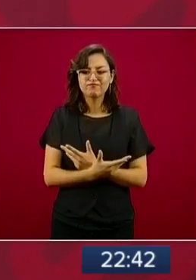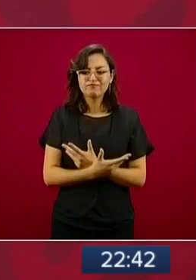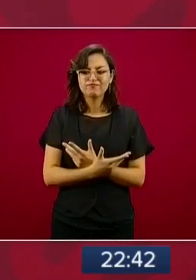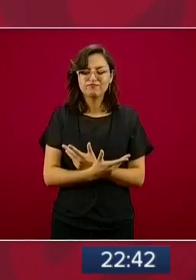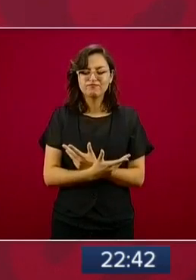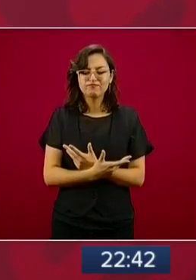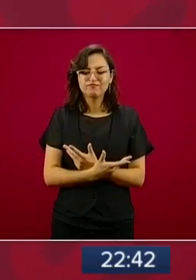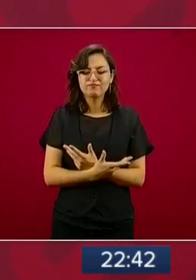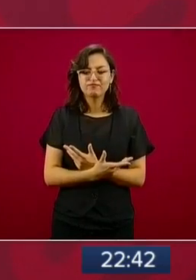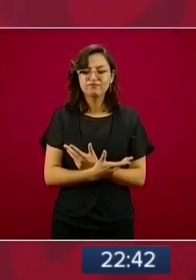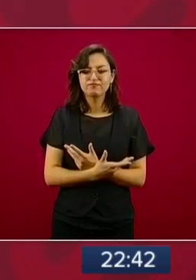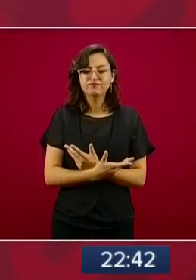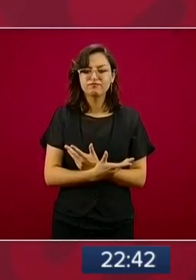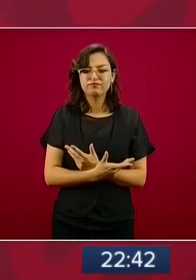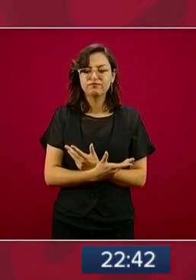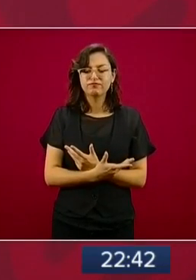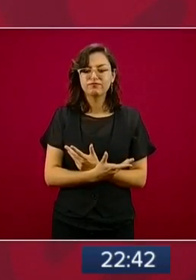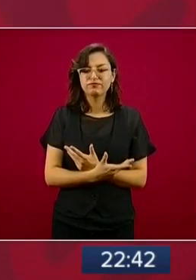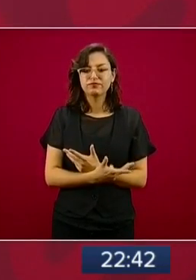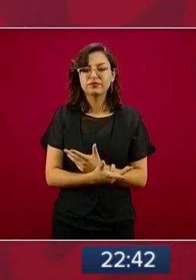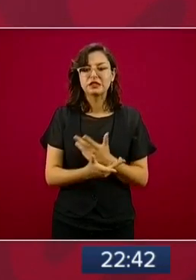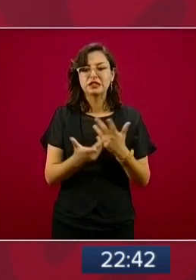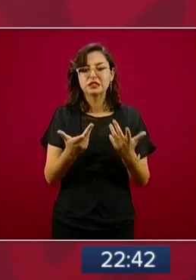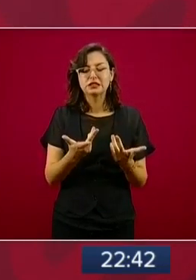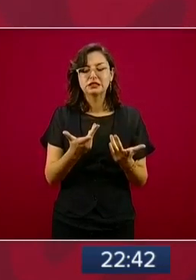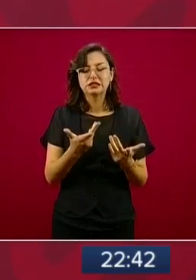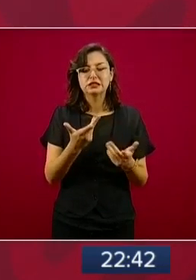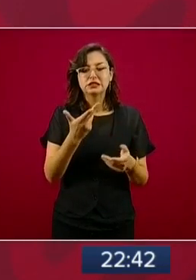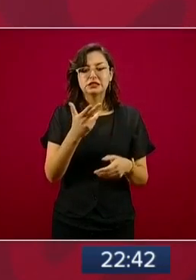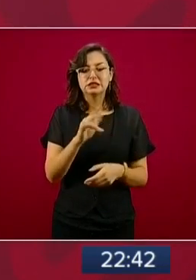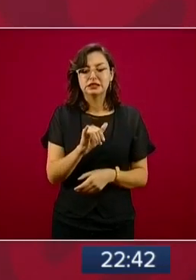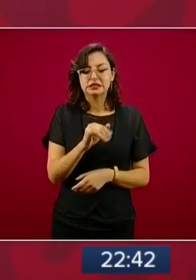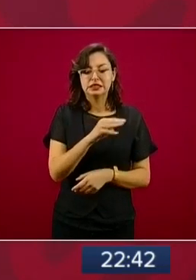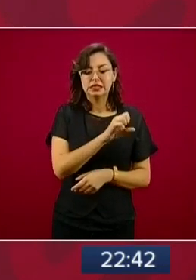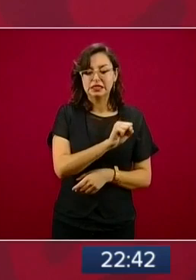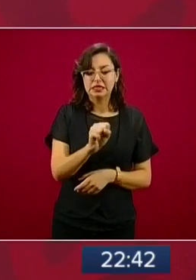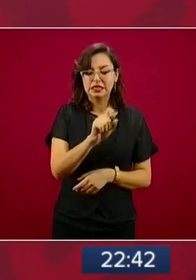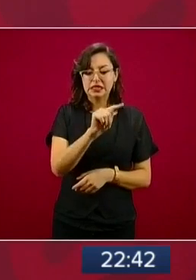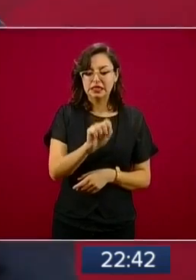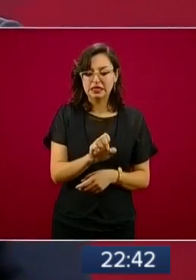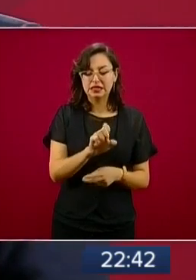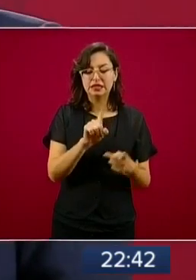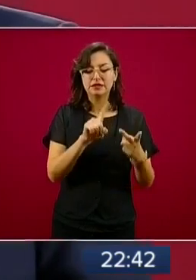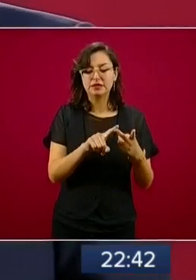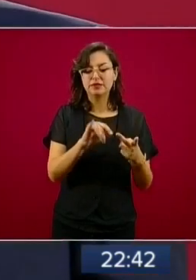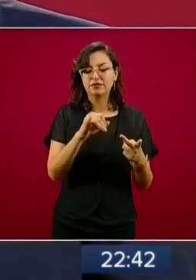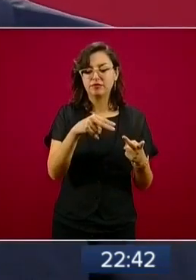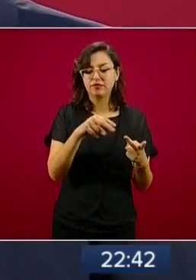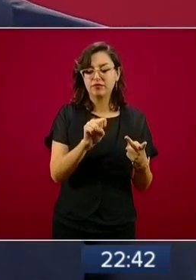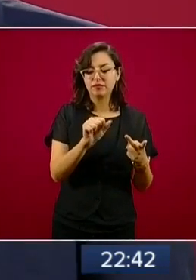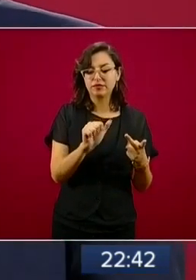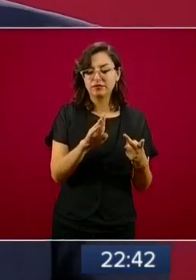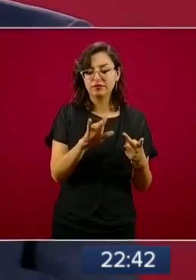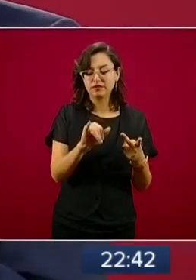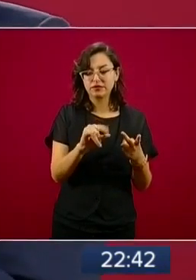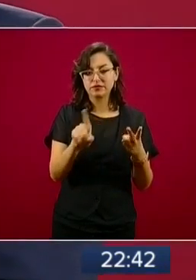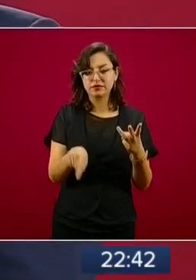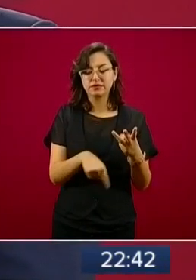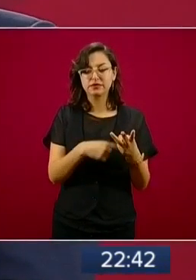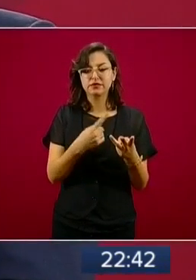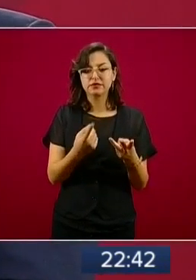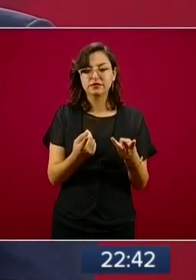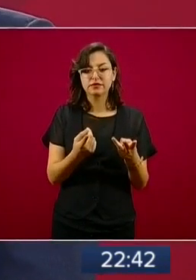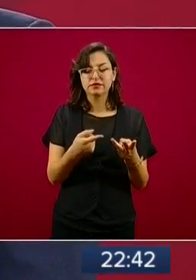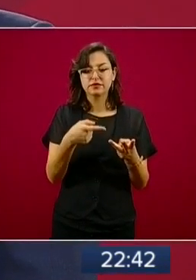se usaban instalaciones del seguro, del Issste, del INSABI para